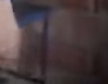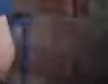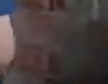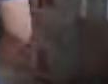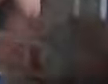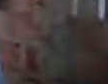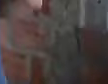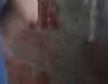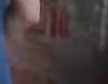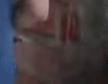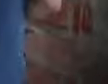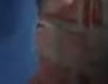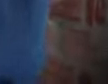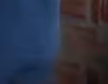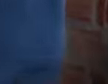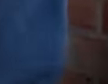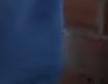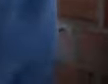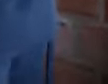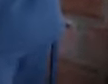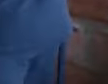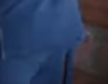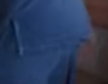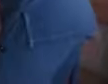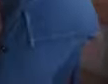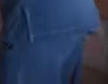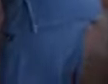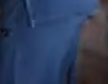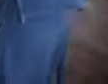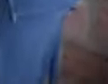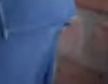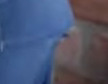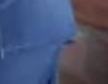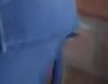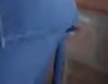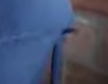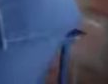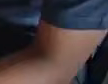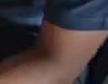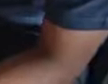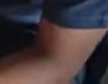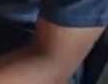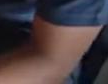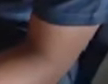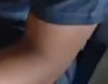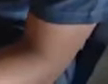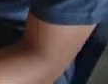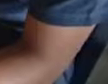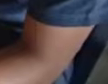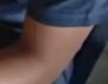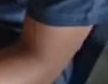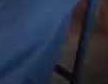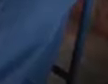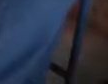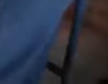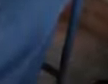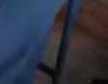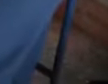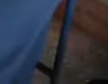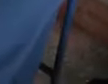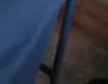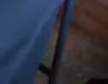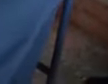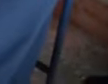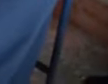cuales 383 son notificados por agresión física, 365 por psicología, seguido de 97 casos